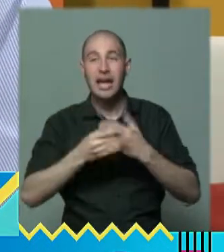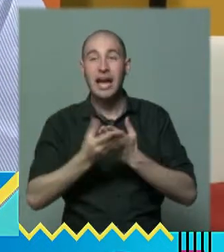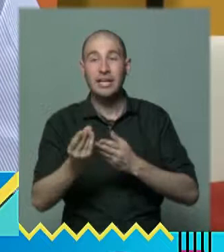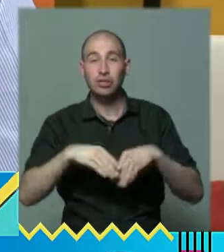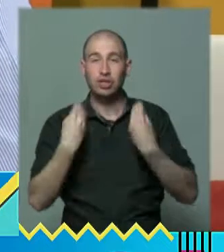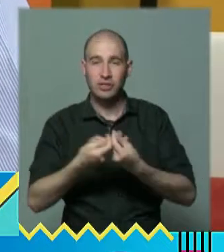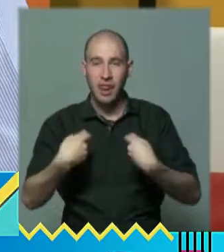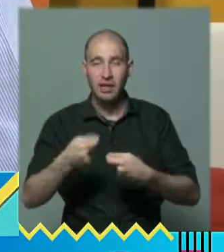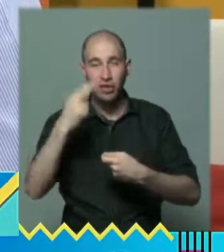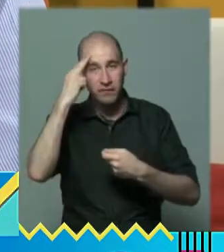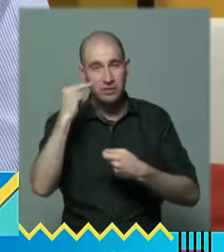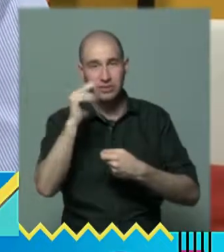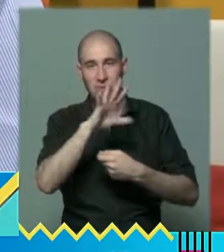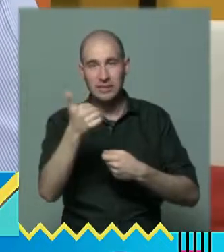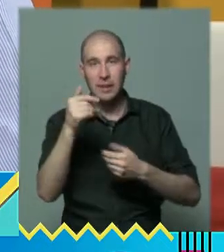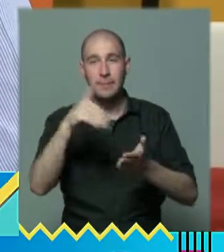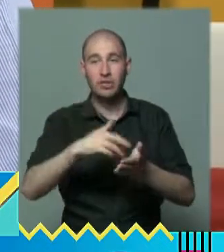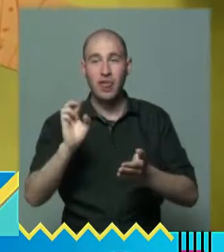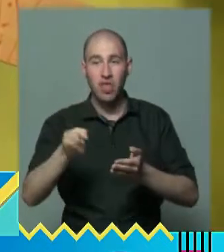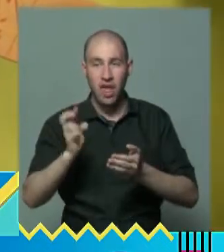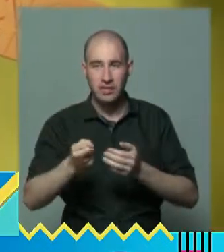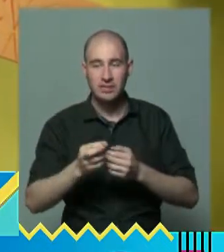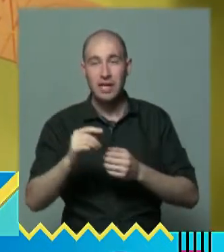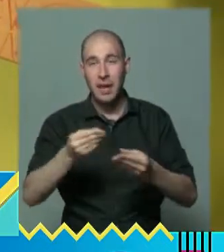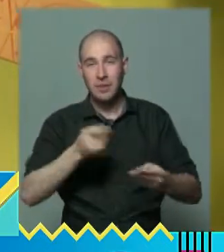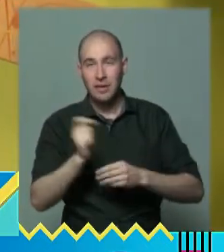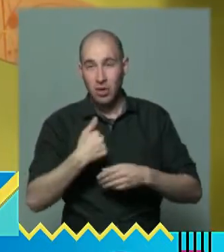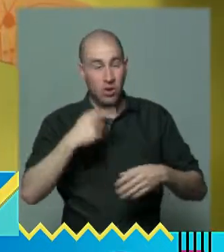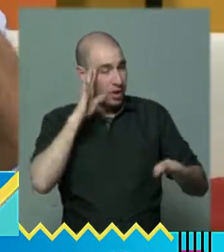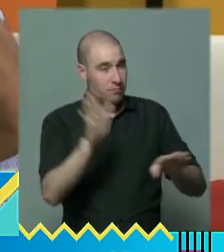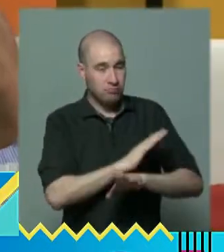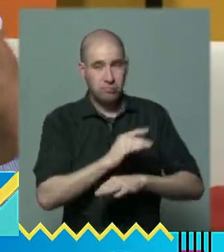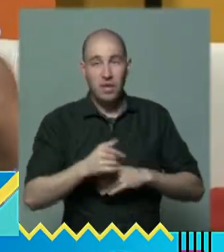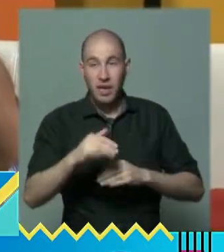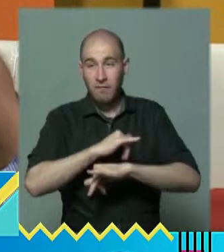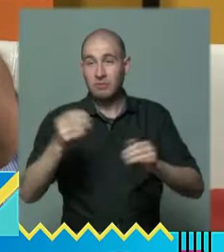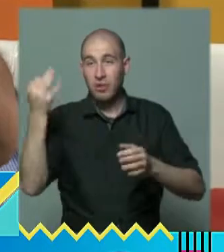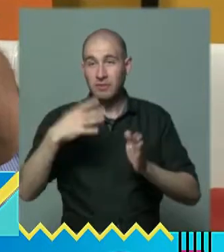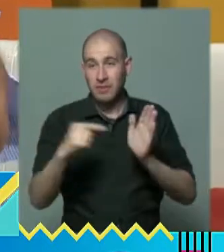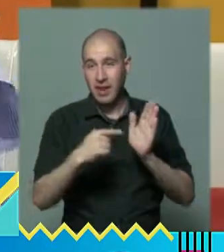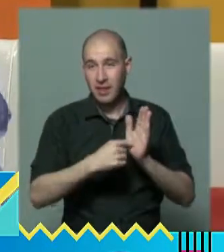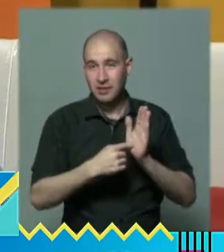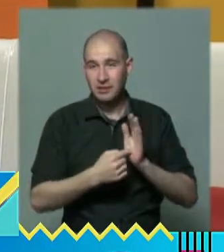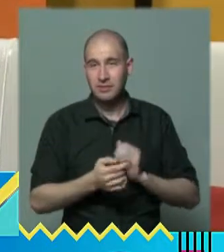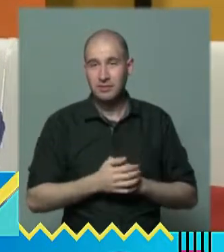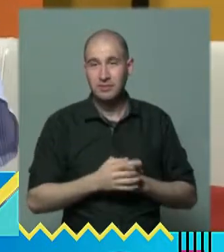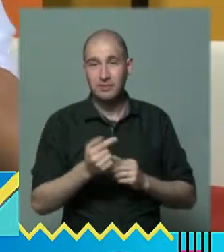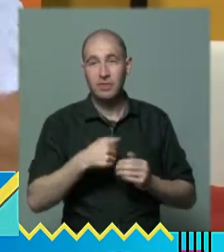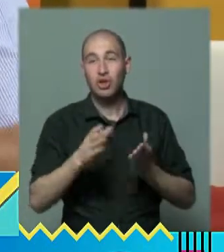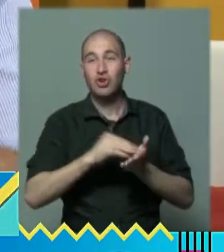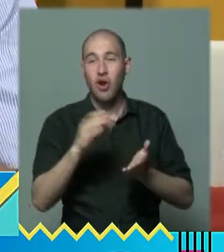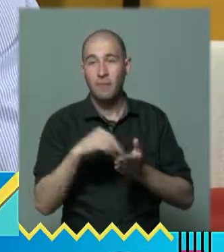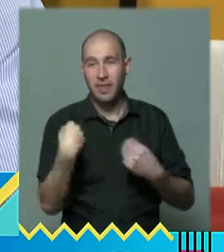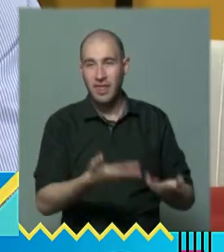de la obra es de 956 millones de dólares y Cartelone, bueno, estoy equivocado, está la información oficial. Le voy a dar copia si